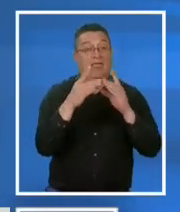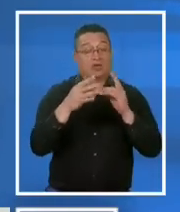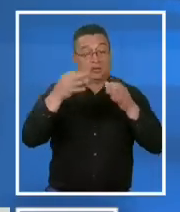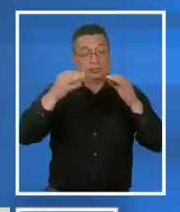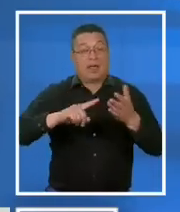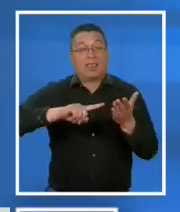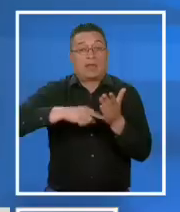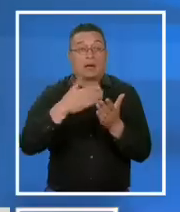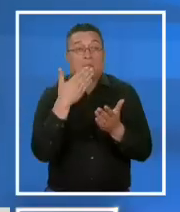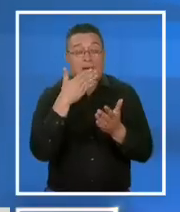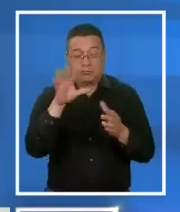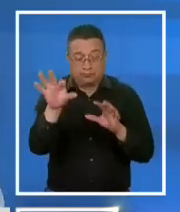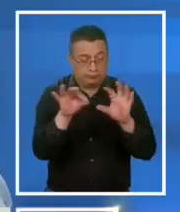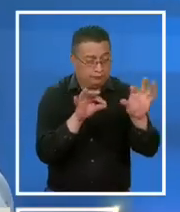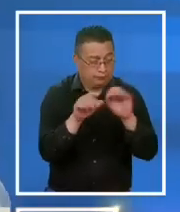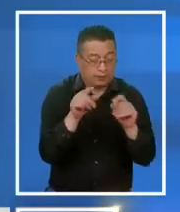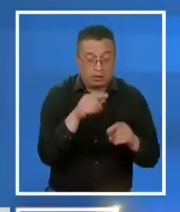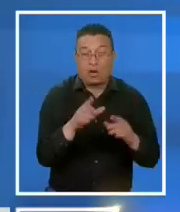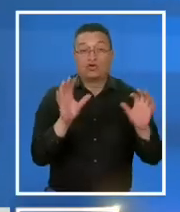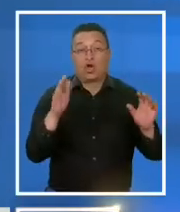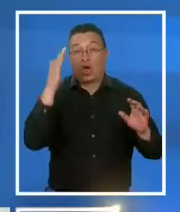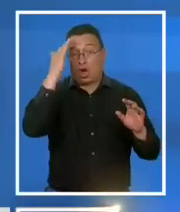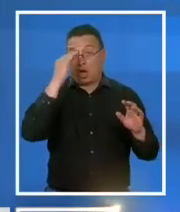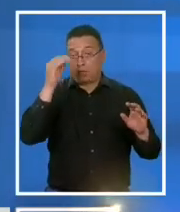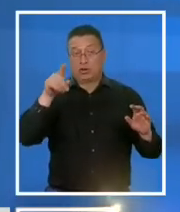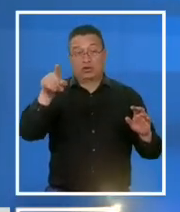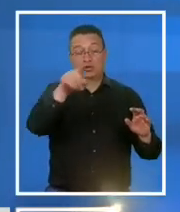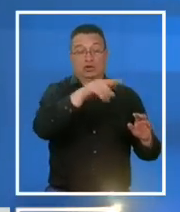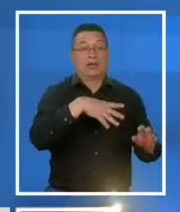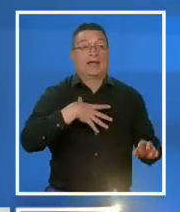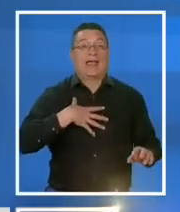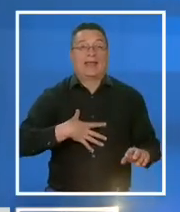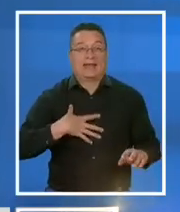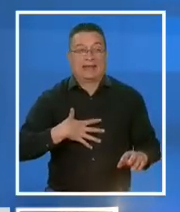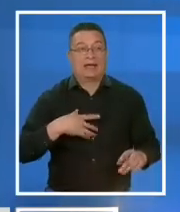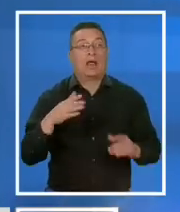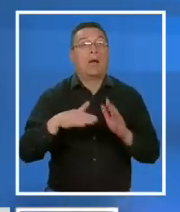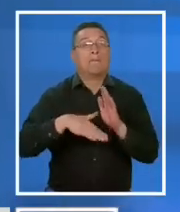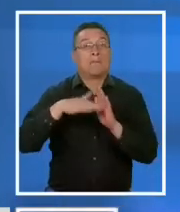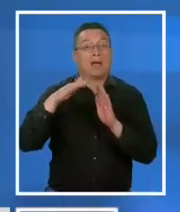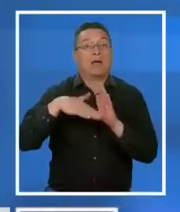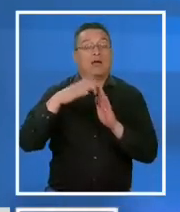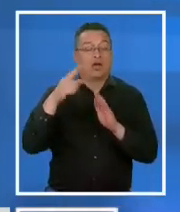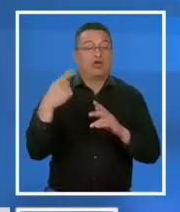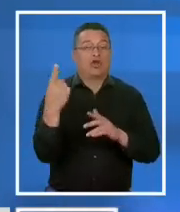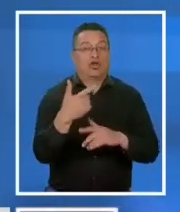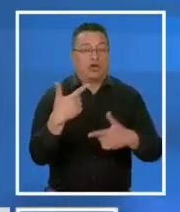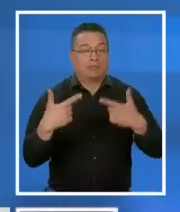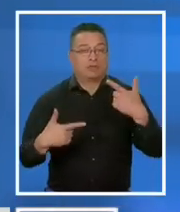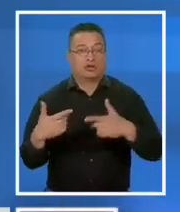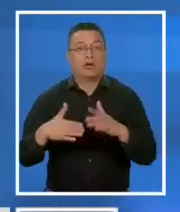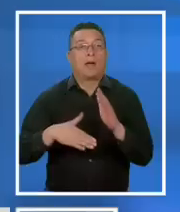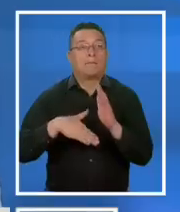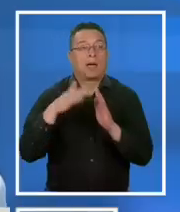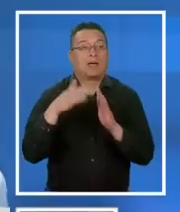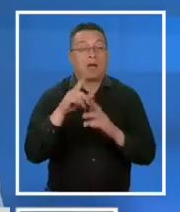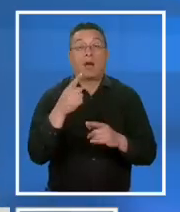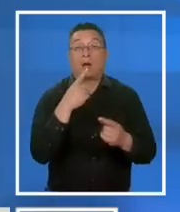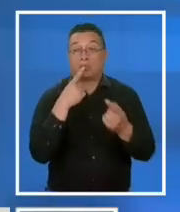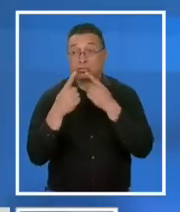ahí por su experticia técnica lo muestran todos los estudios de opinión es lo que quiere y digamos la firme la mayoría de las fuerzas políticas porque